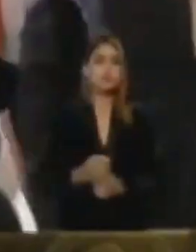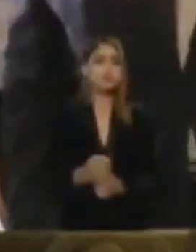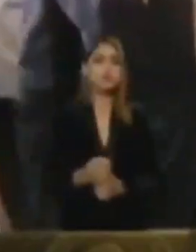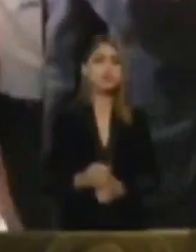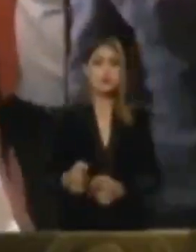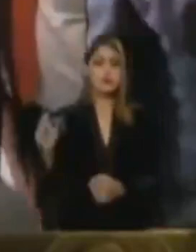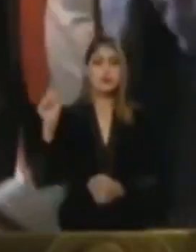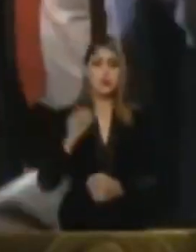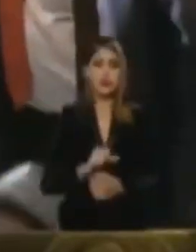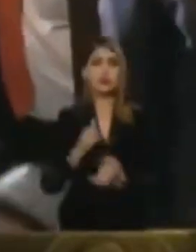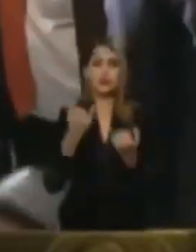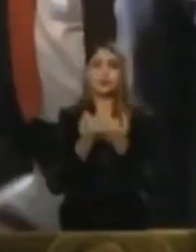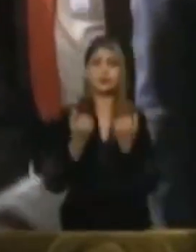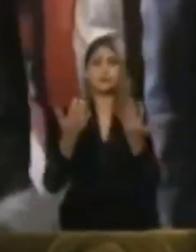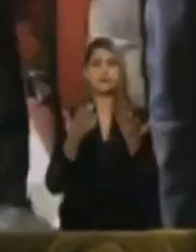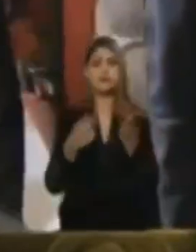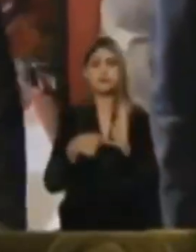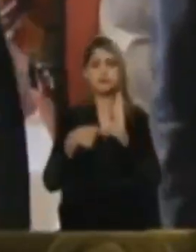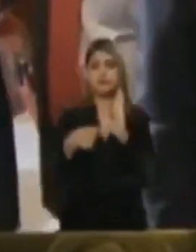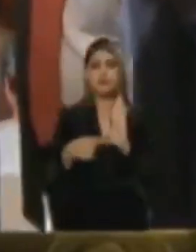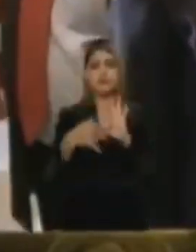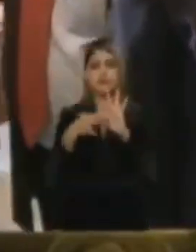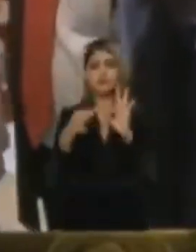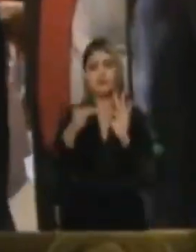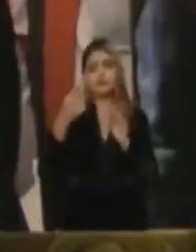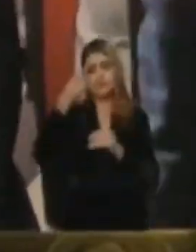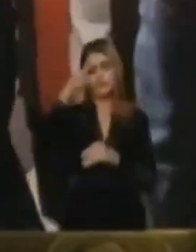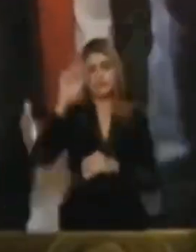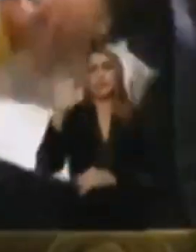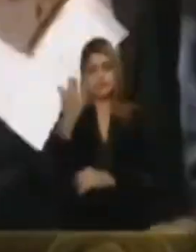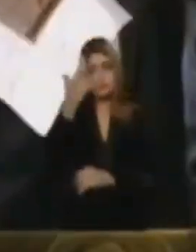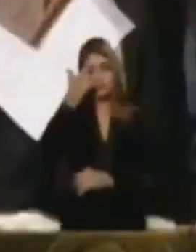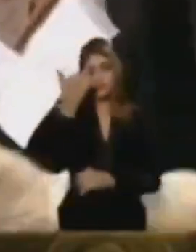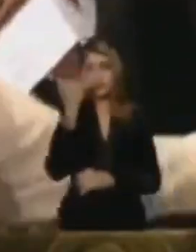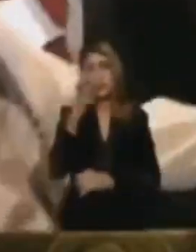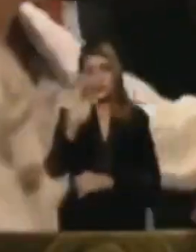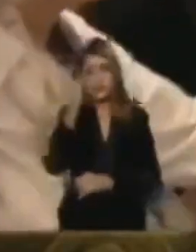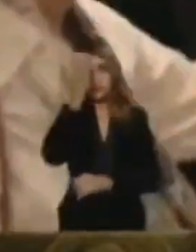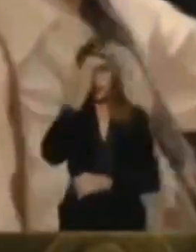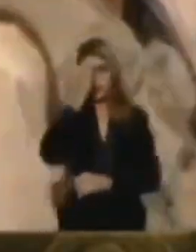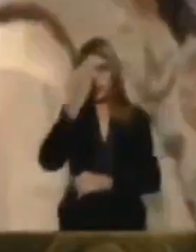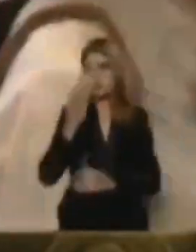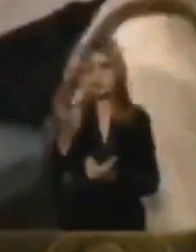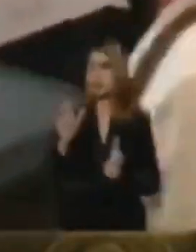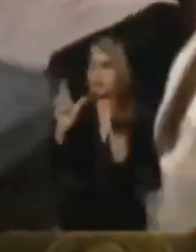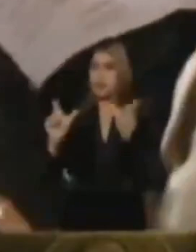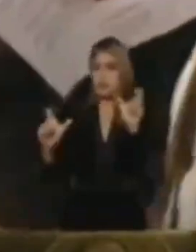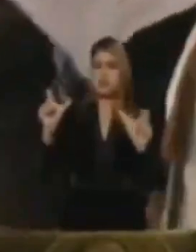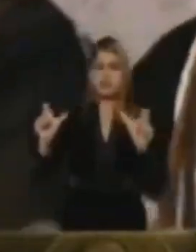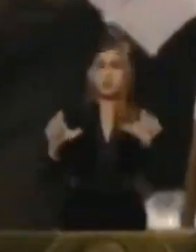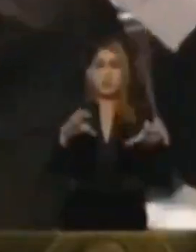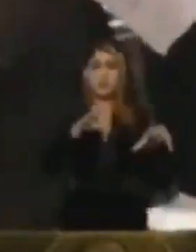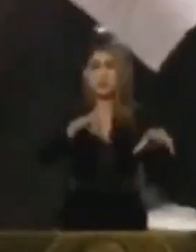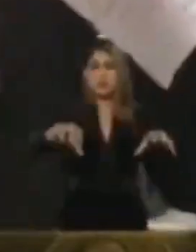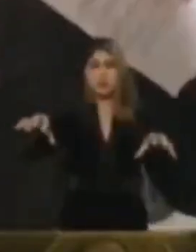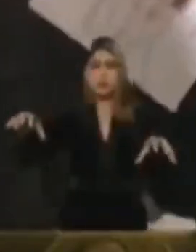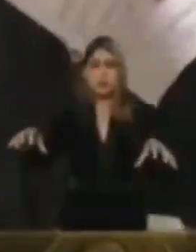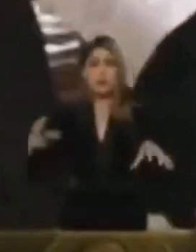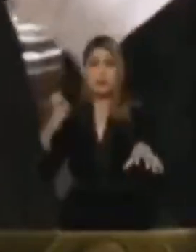día de hoy, y que dio pauta para recordar, para reconocer todas estas partes que sin duda